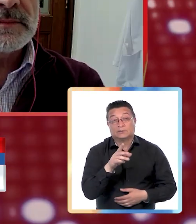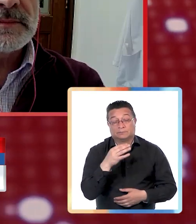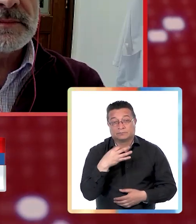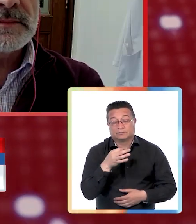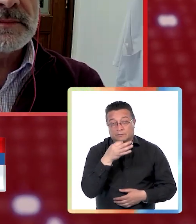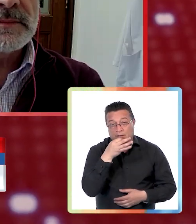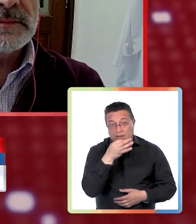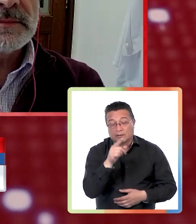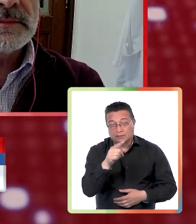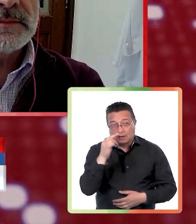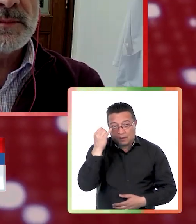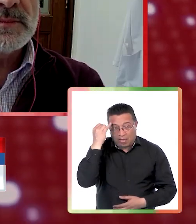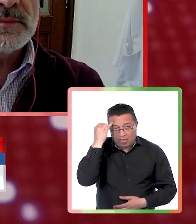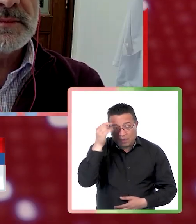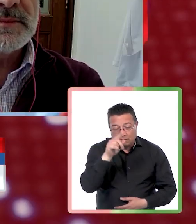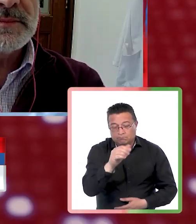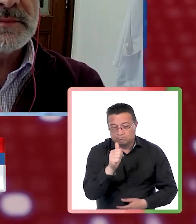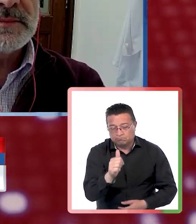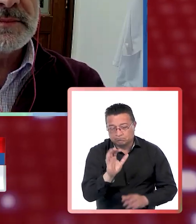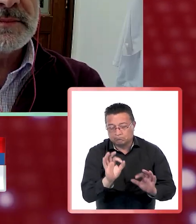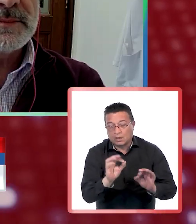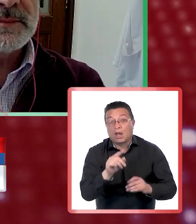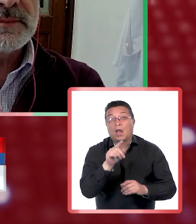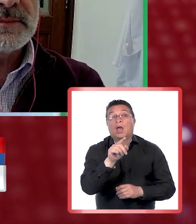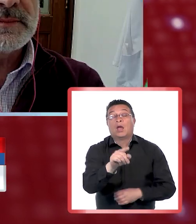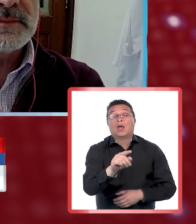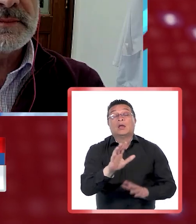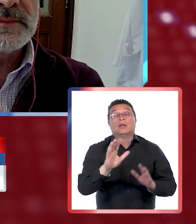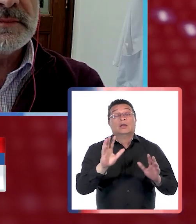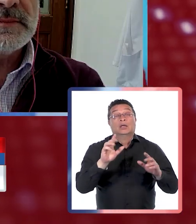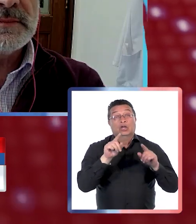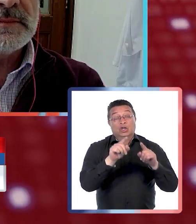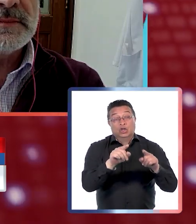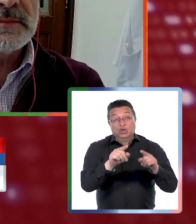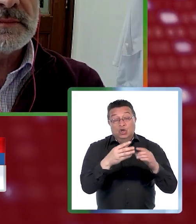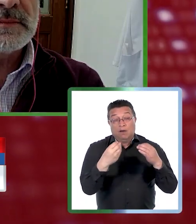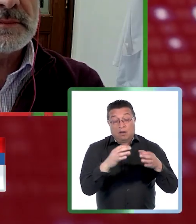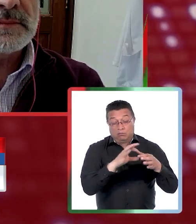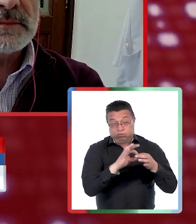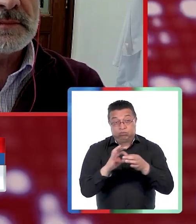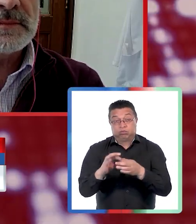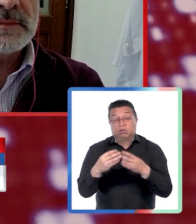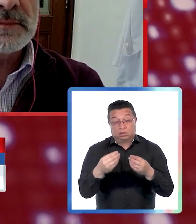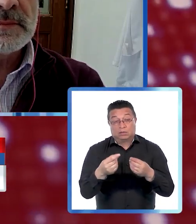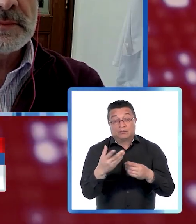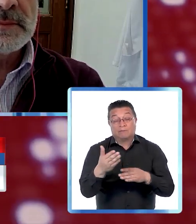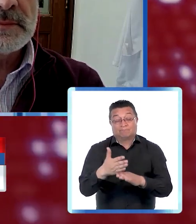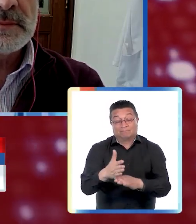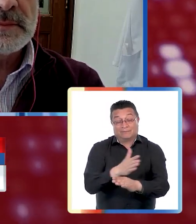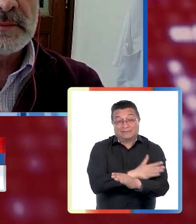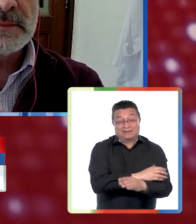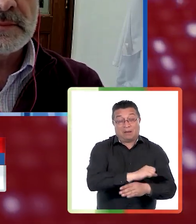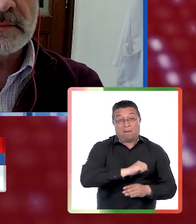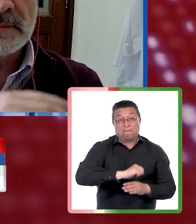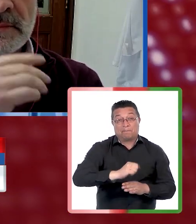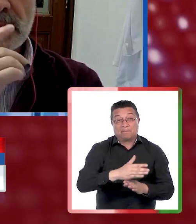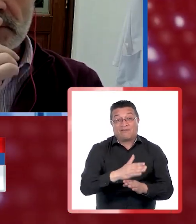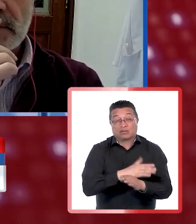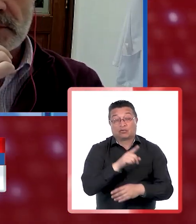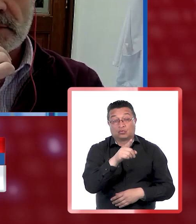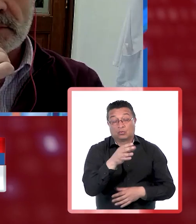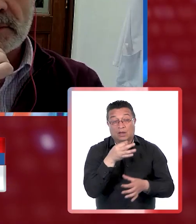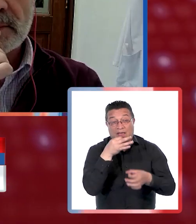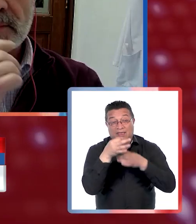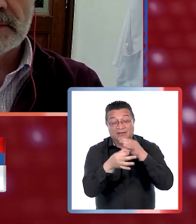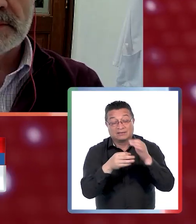Que quería terminar la idea, doctor. Claro, a fin de cuentas, es lo que hablaba un poco, ¿no? Viene de la prevención y lo